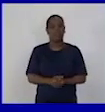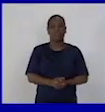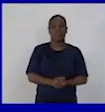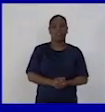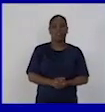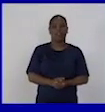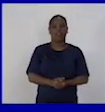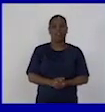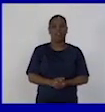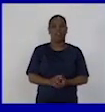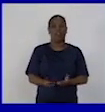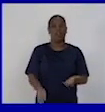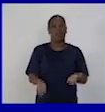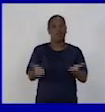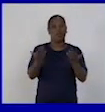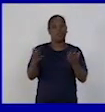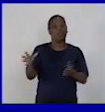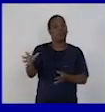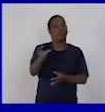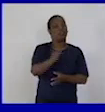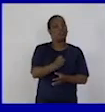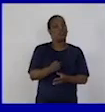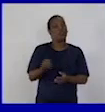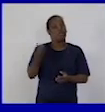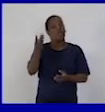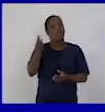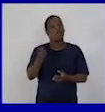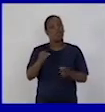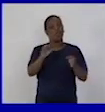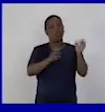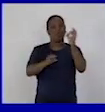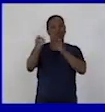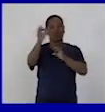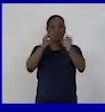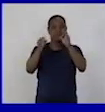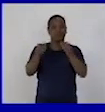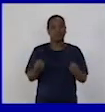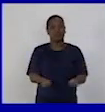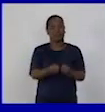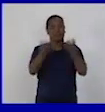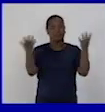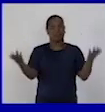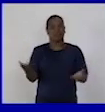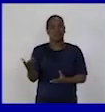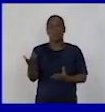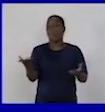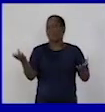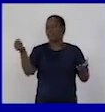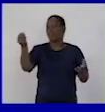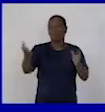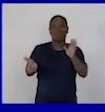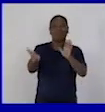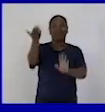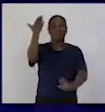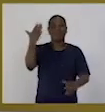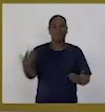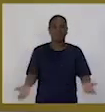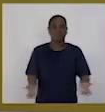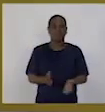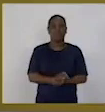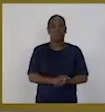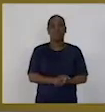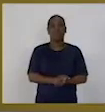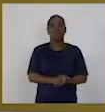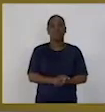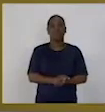todo esto, como dije al final, aumenta el número de partículas activadas y por lo tanto la probabilidad de choque son efectivos. Por